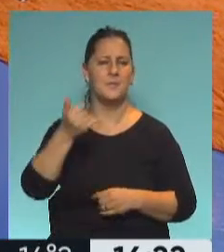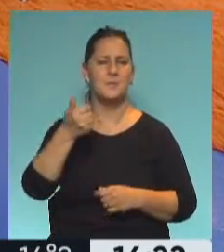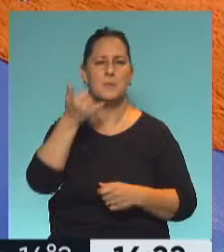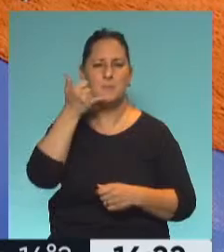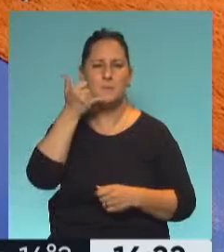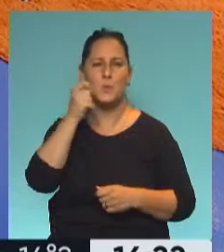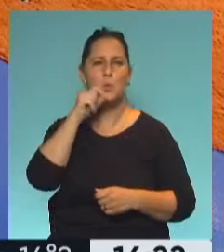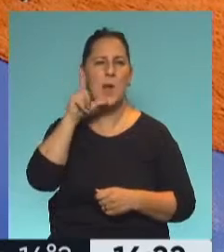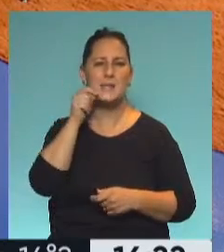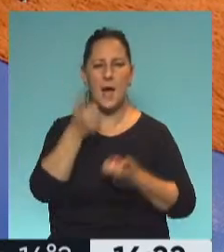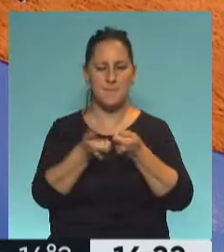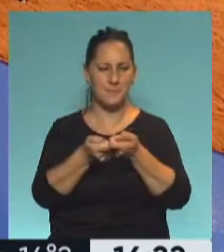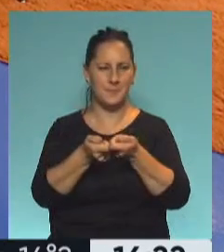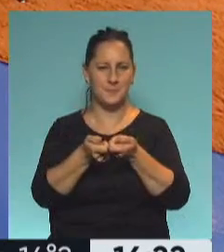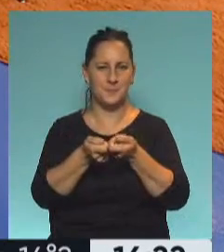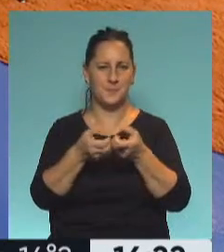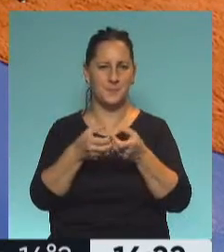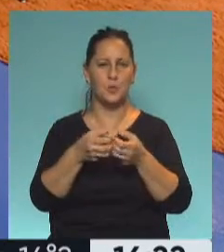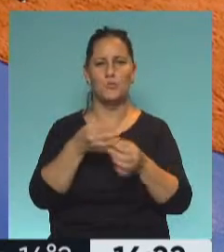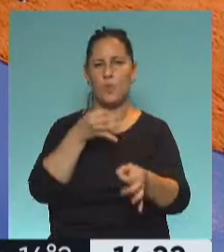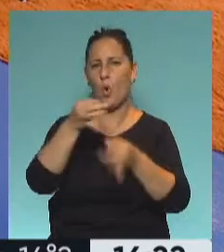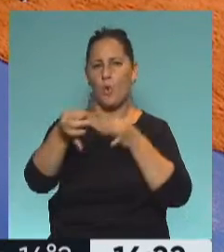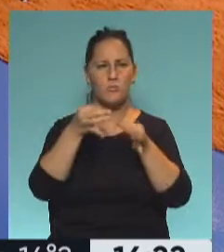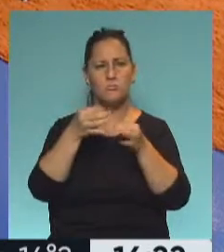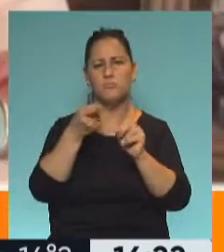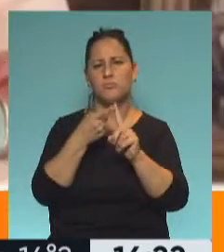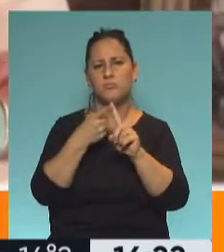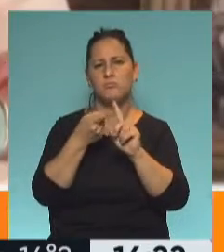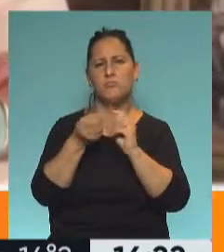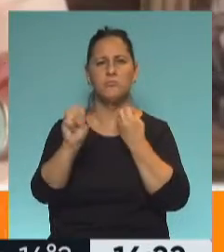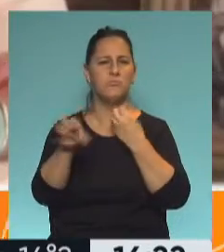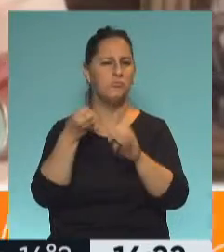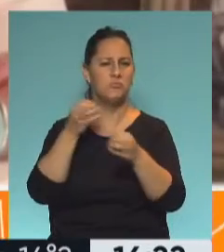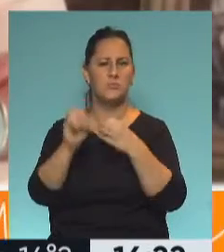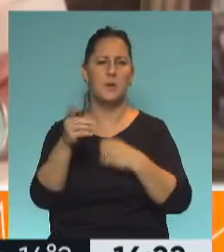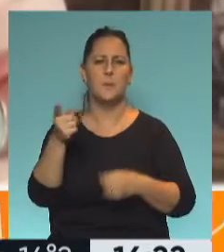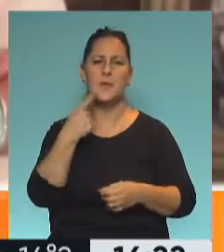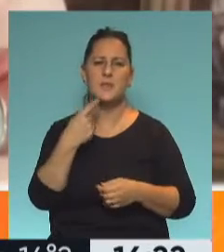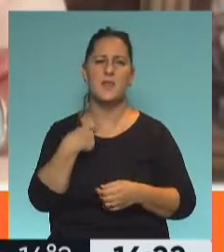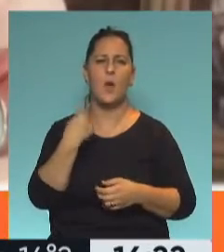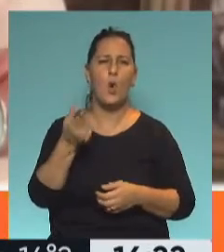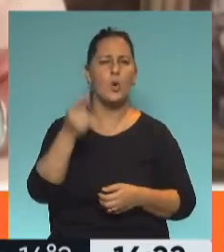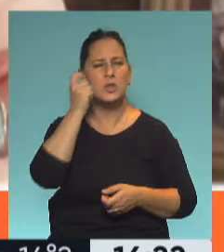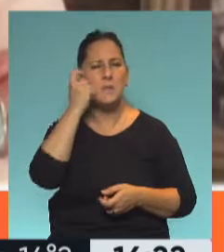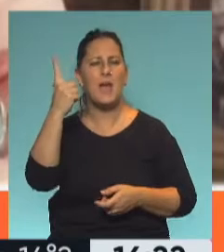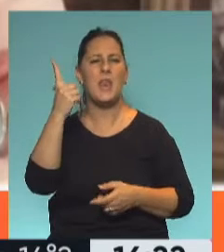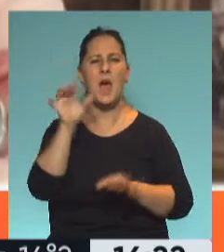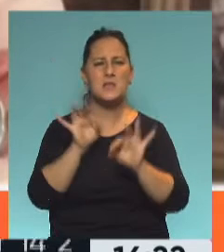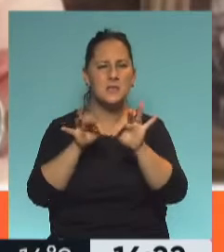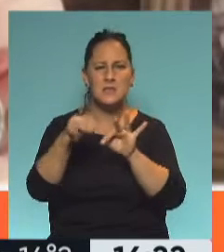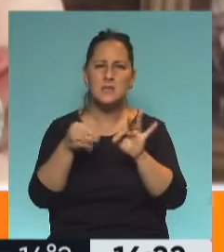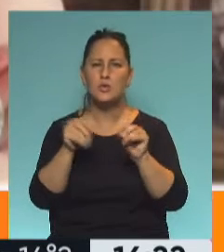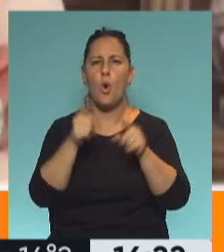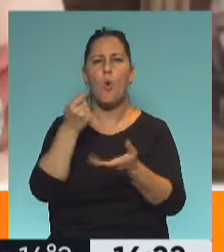WhatsApp, siempre tenemos ahí una comunicación bastante fluida por esta canción, y entonces me decía, bueno, ¿cómo te imaginas el arreglo? Acá estoy